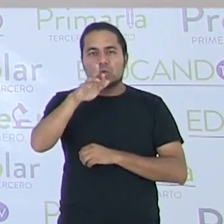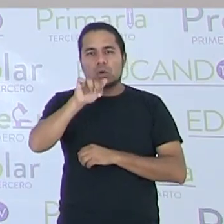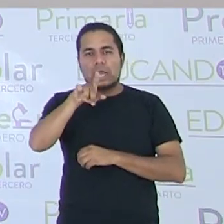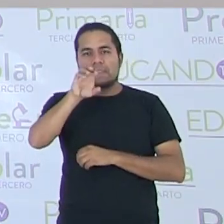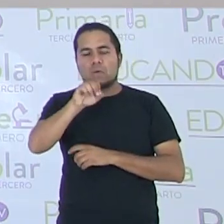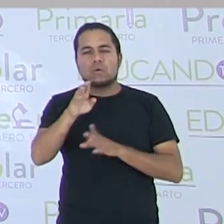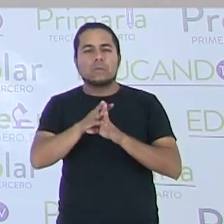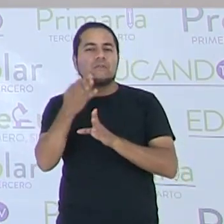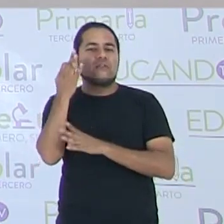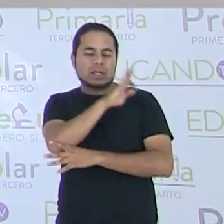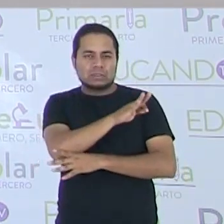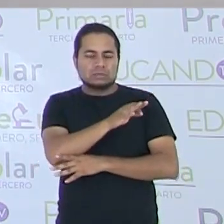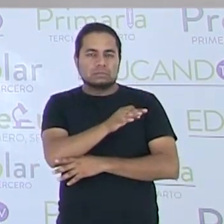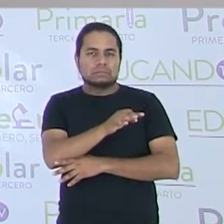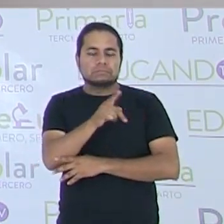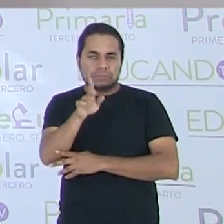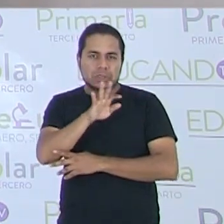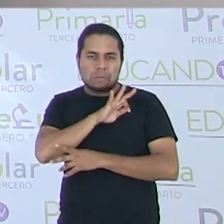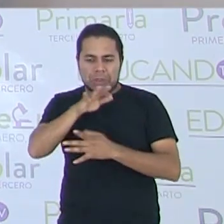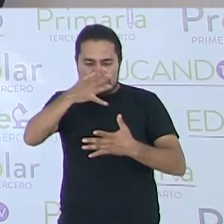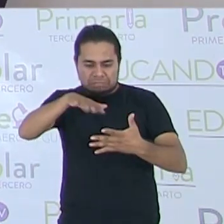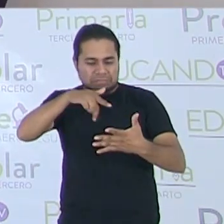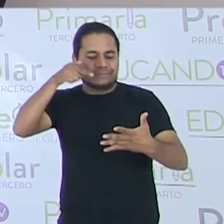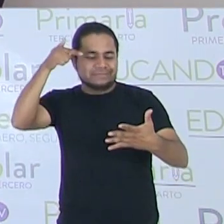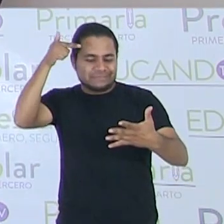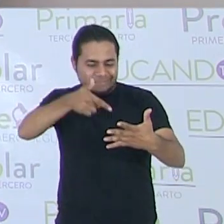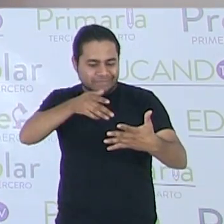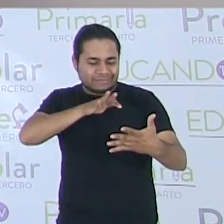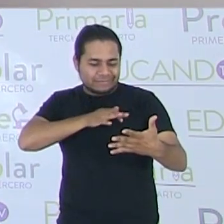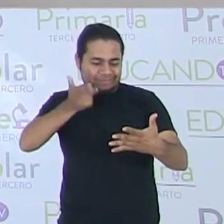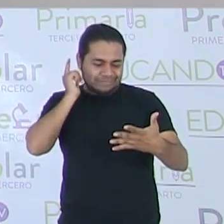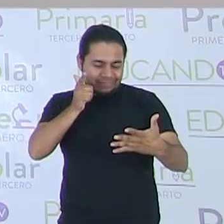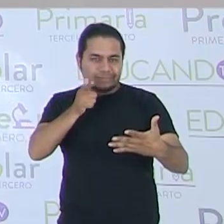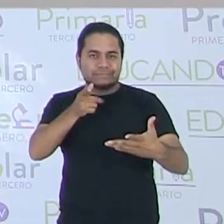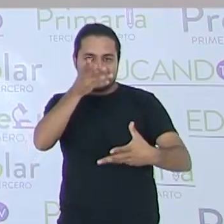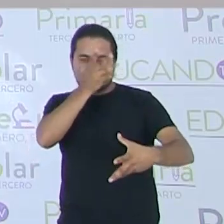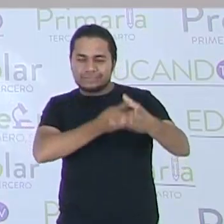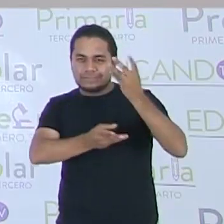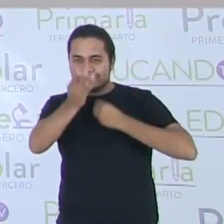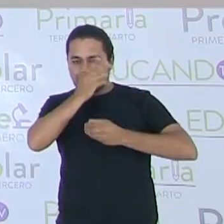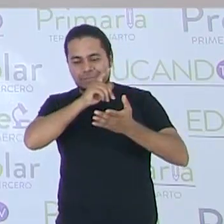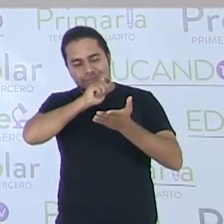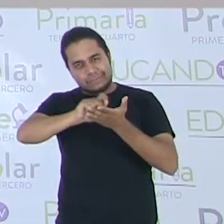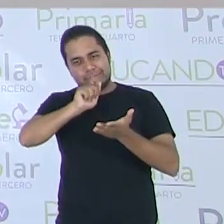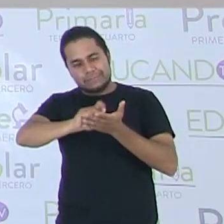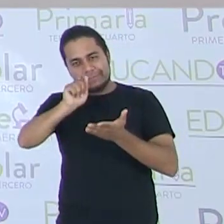sentido figurado. Ojalá lo busquen y puedan ustedes